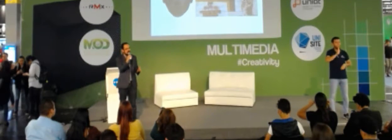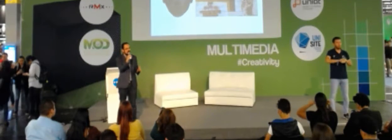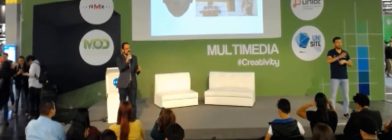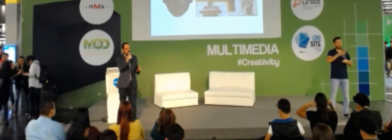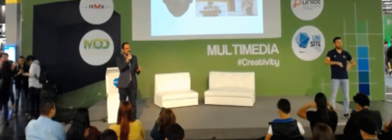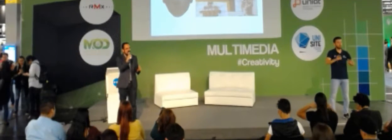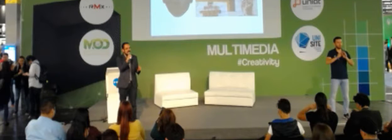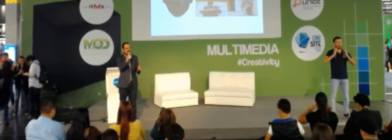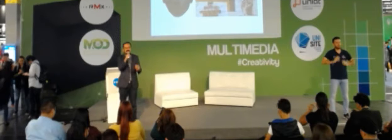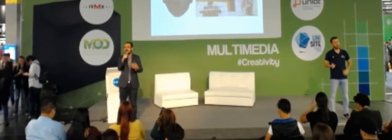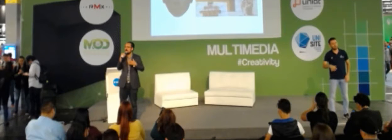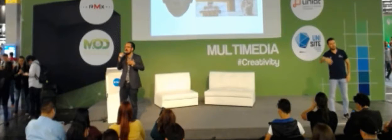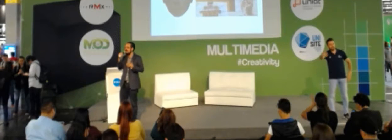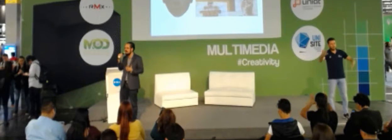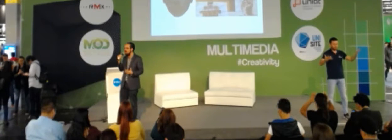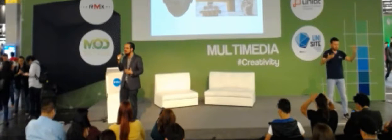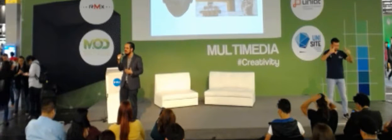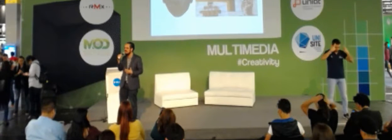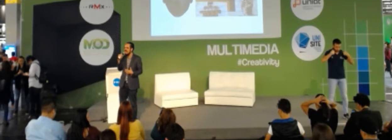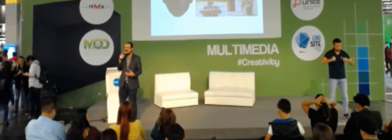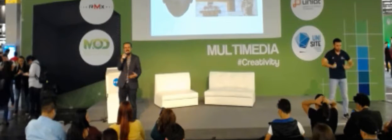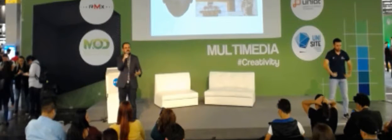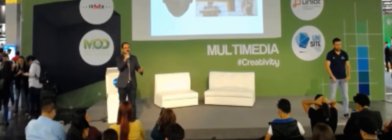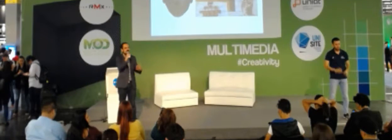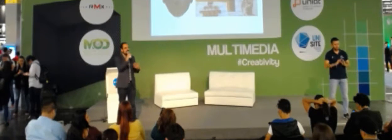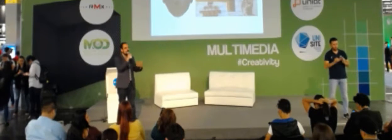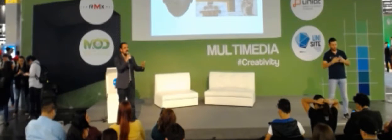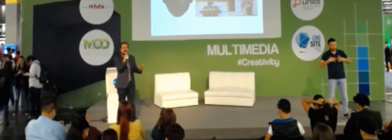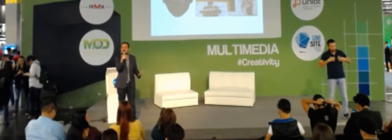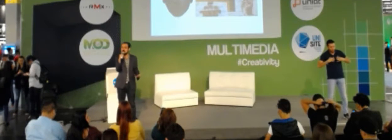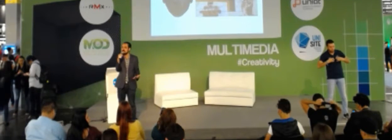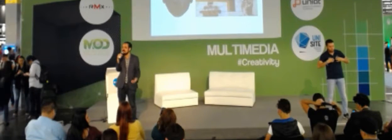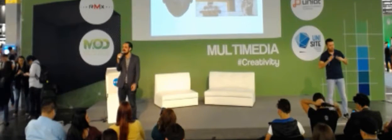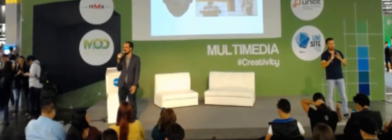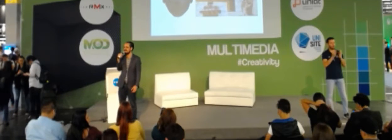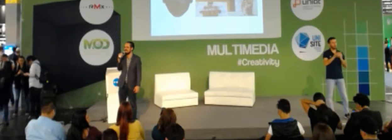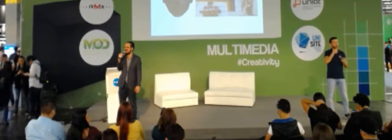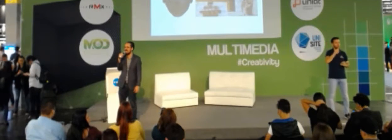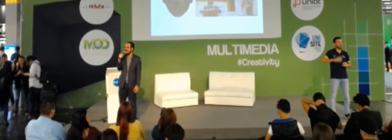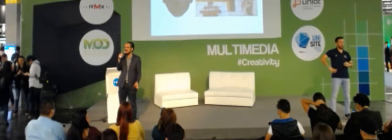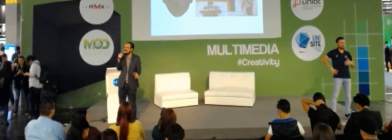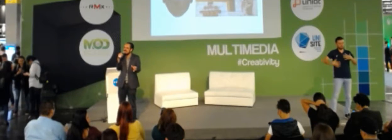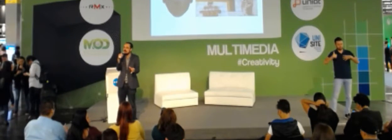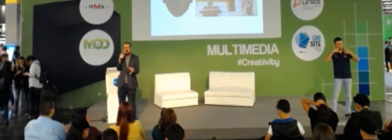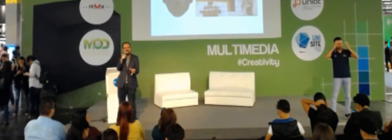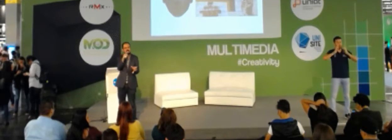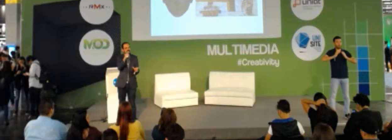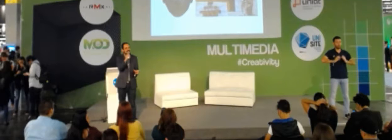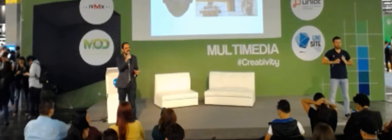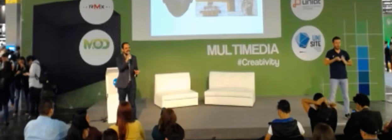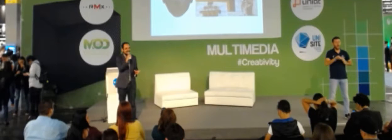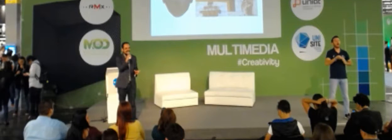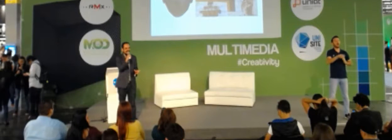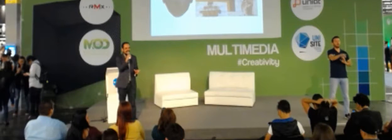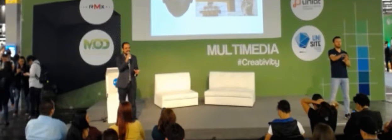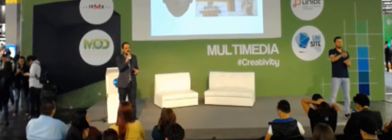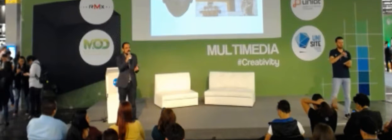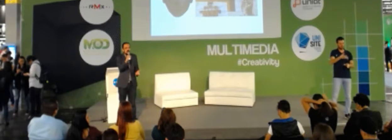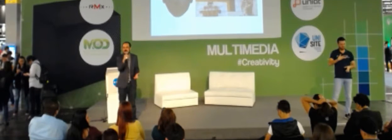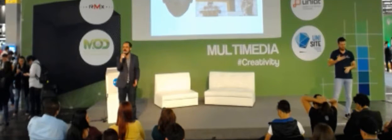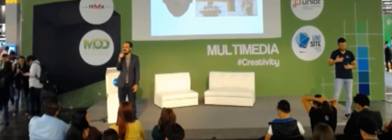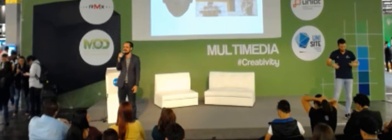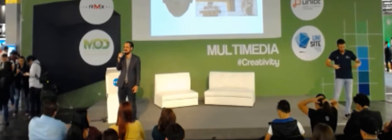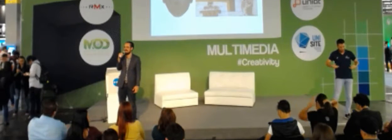movimientos, es la forma en la que te vistes, es la forma en la que convives con los demás. Y el 7% restante son